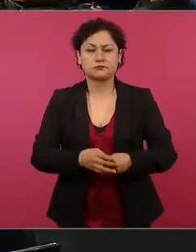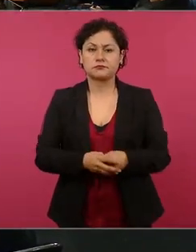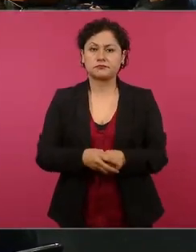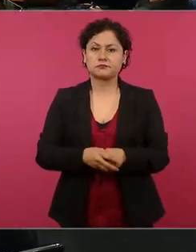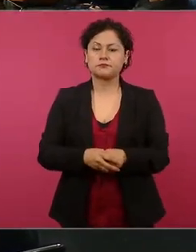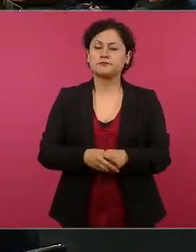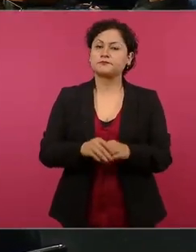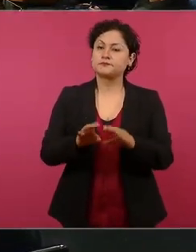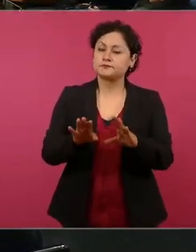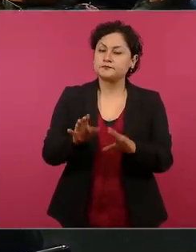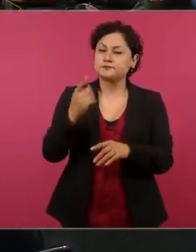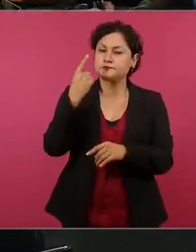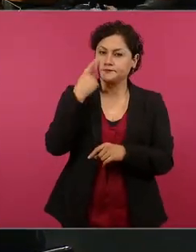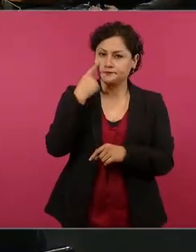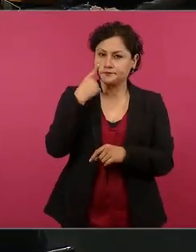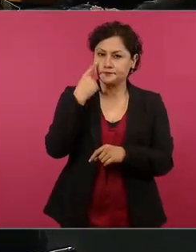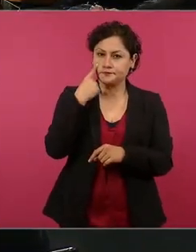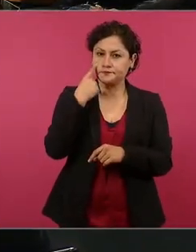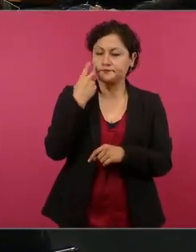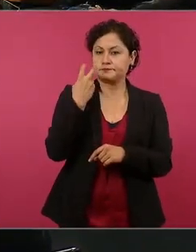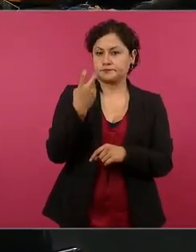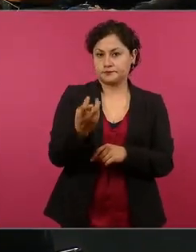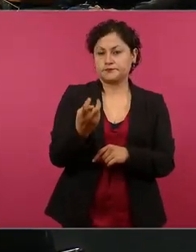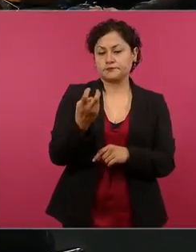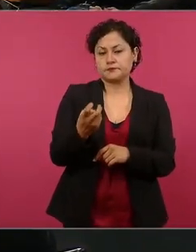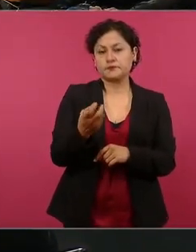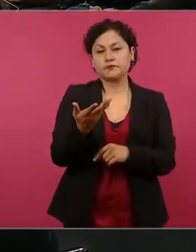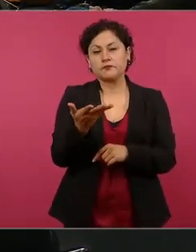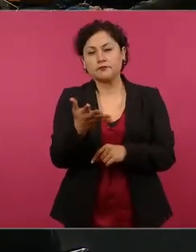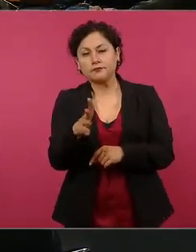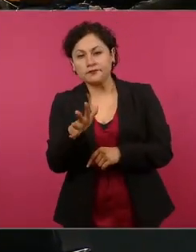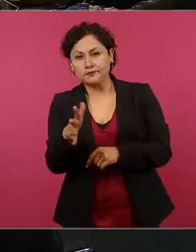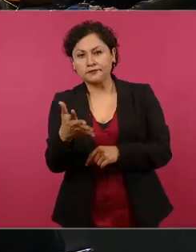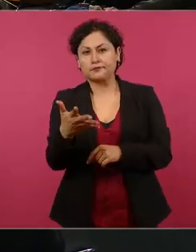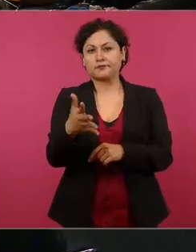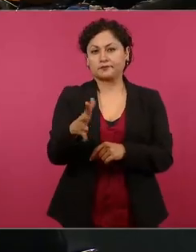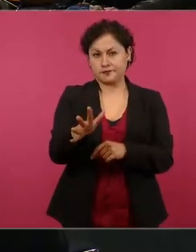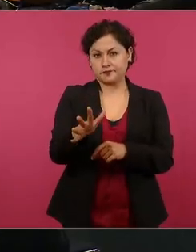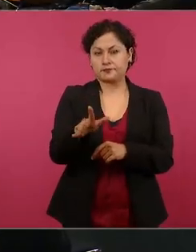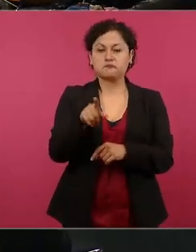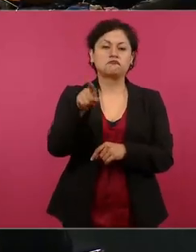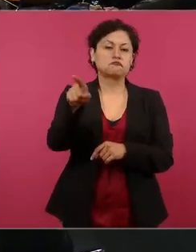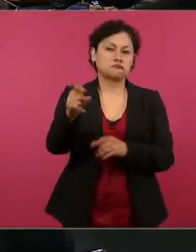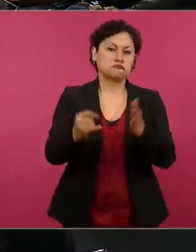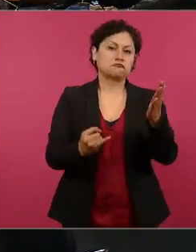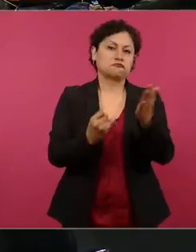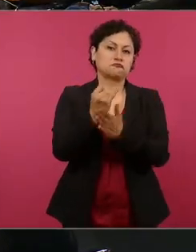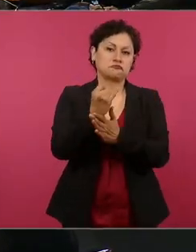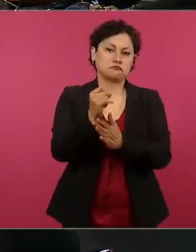algo parecido a lo que decidieron en el Poder Judicial,